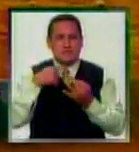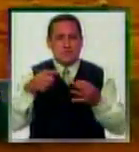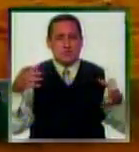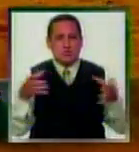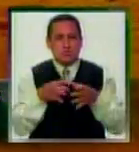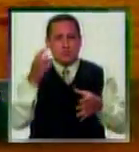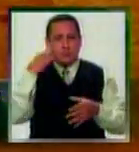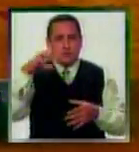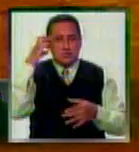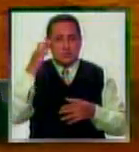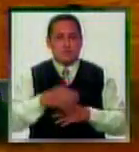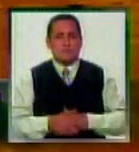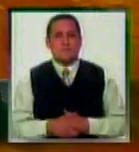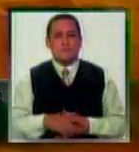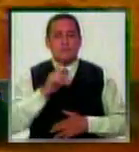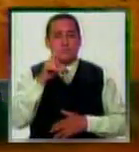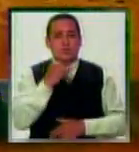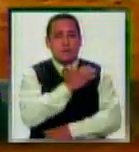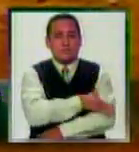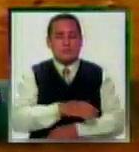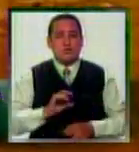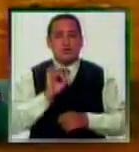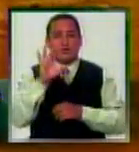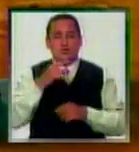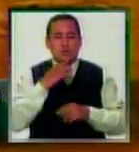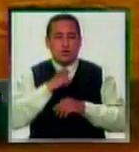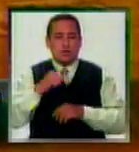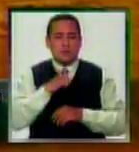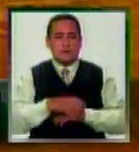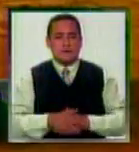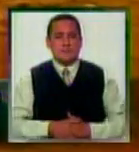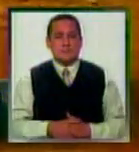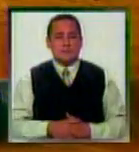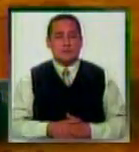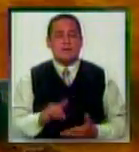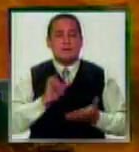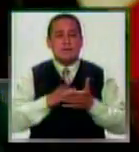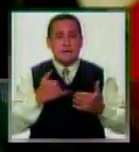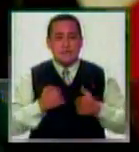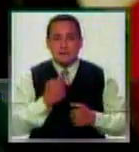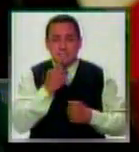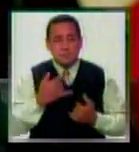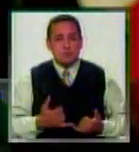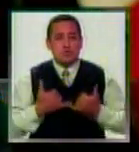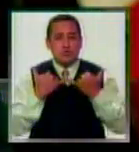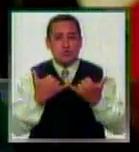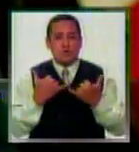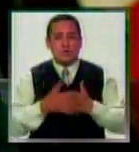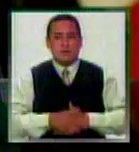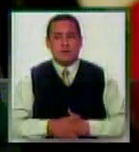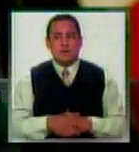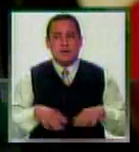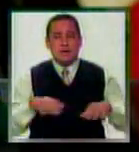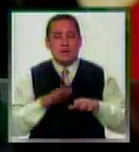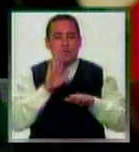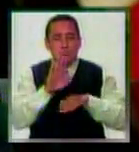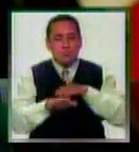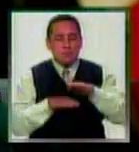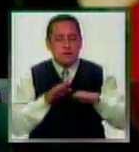partidos políticos, unos a favor, otros en contra. De que estamos hoy día hacia un